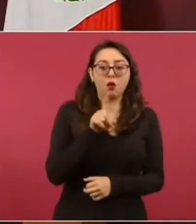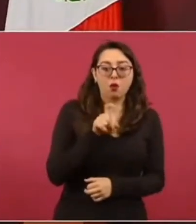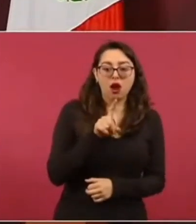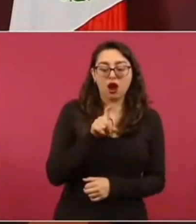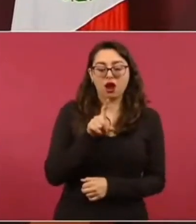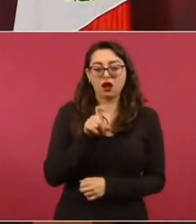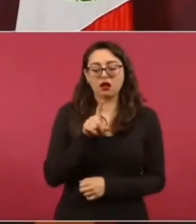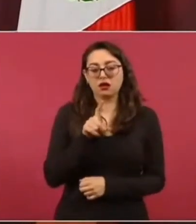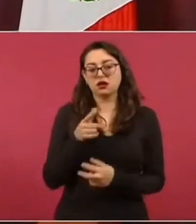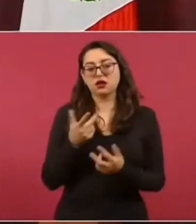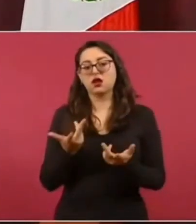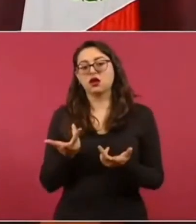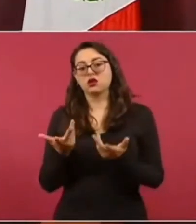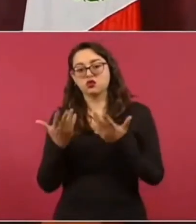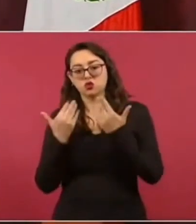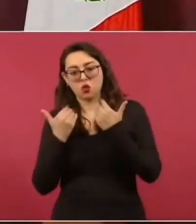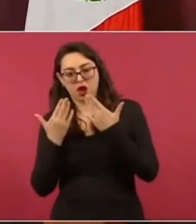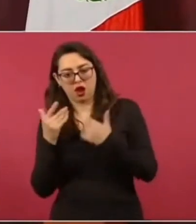hay.